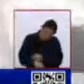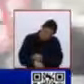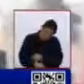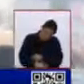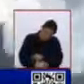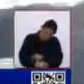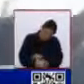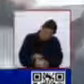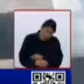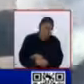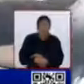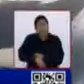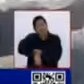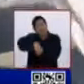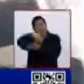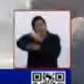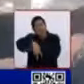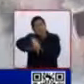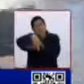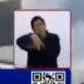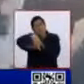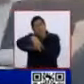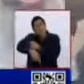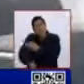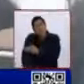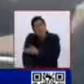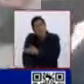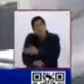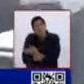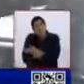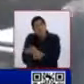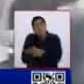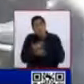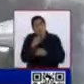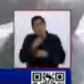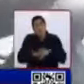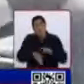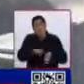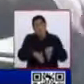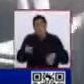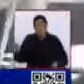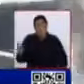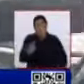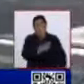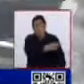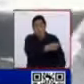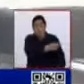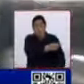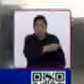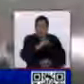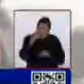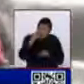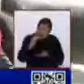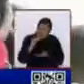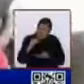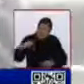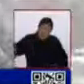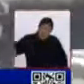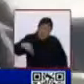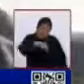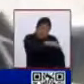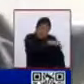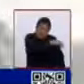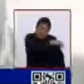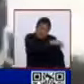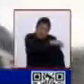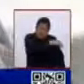las 12 de la medianoche o 1 de la mañana, es que caminan así, gentes pequeñitas. ¿Cómo